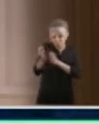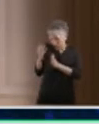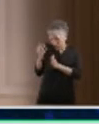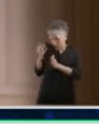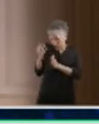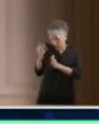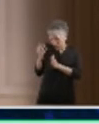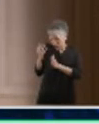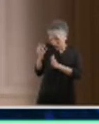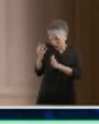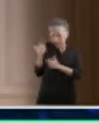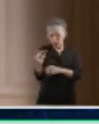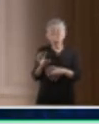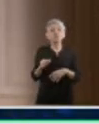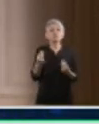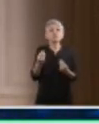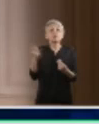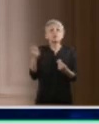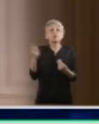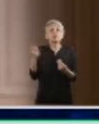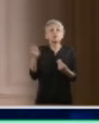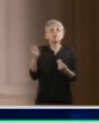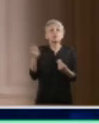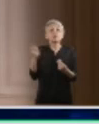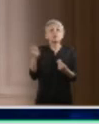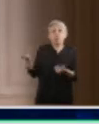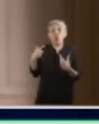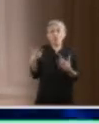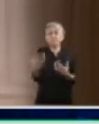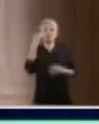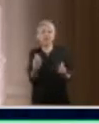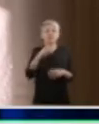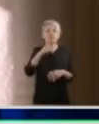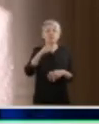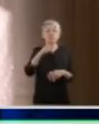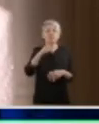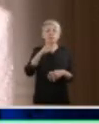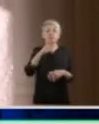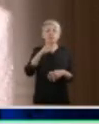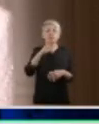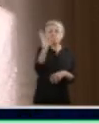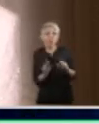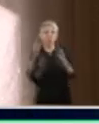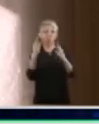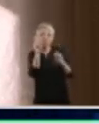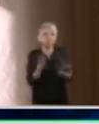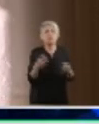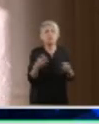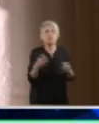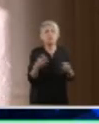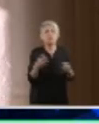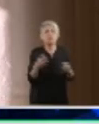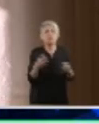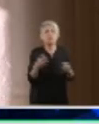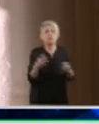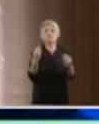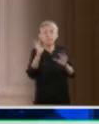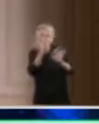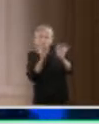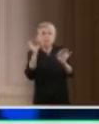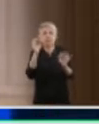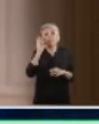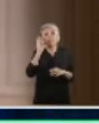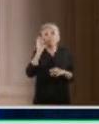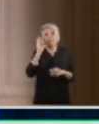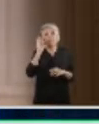financiera, está en una situación muy delicada, con una espiral inflacionaria muy importante,